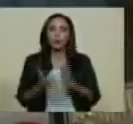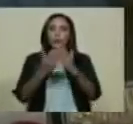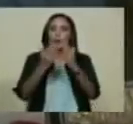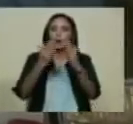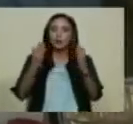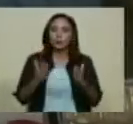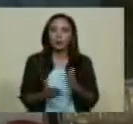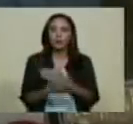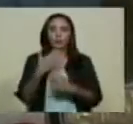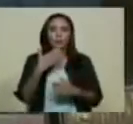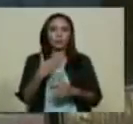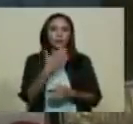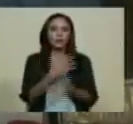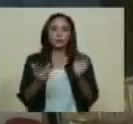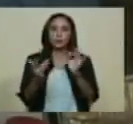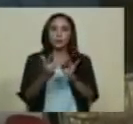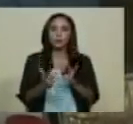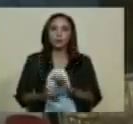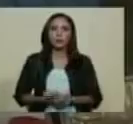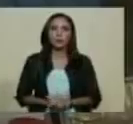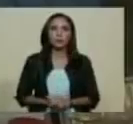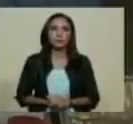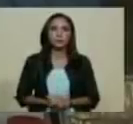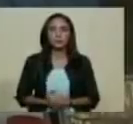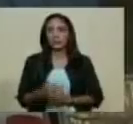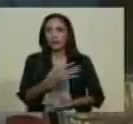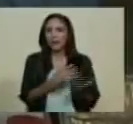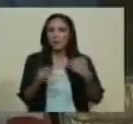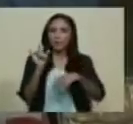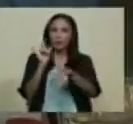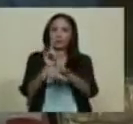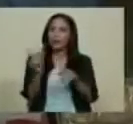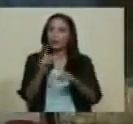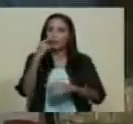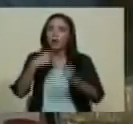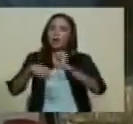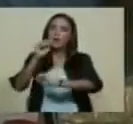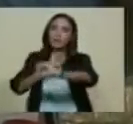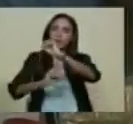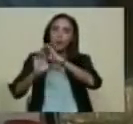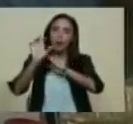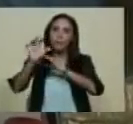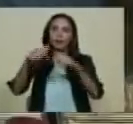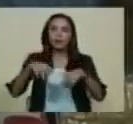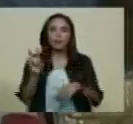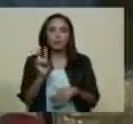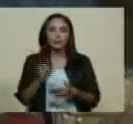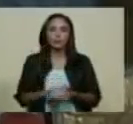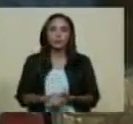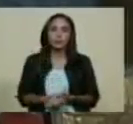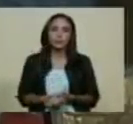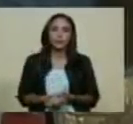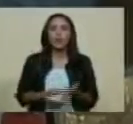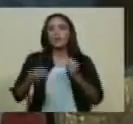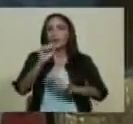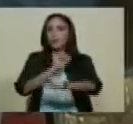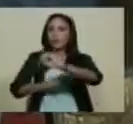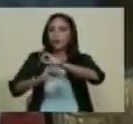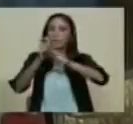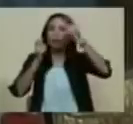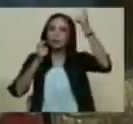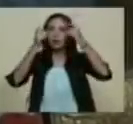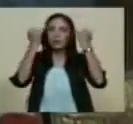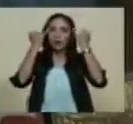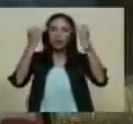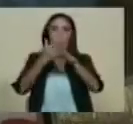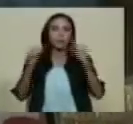estudiantes de educación universitaria. No le fallaremos. Defenderemos a nuestra patria Venezuela. Defenderemos al legado del comandante Chávez.